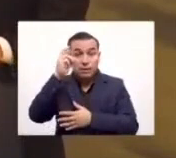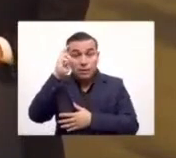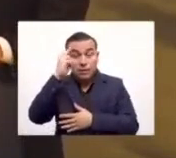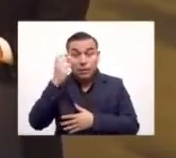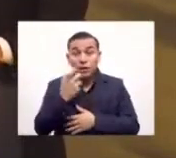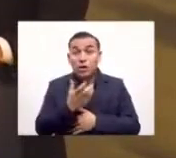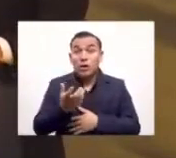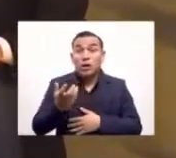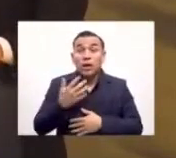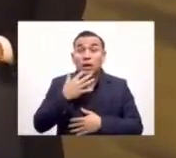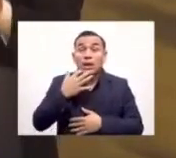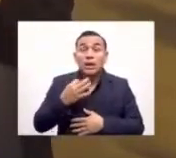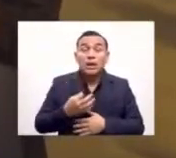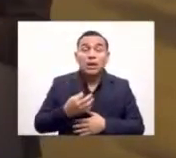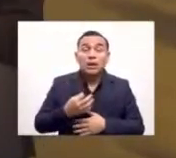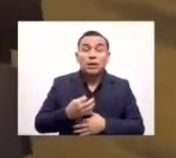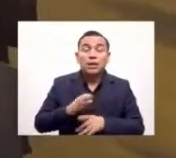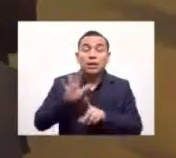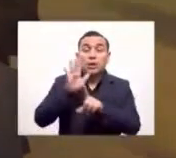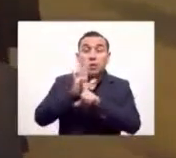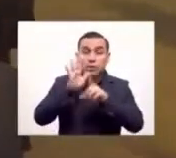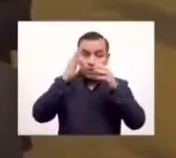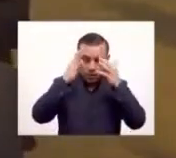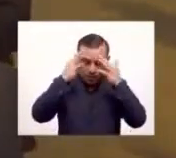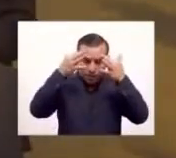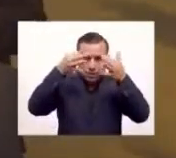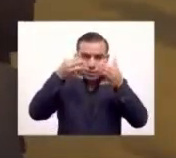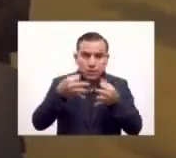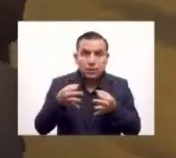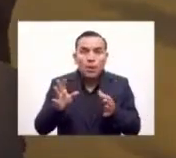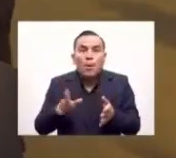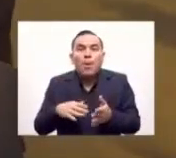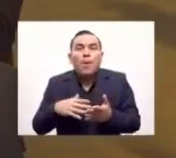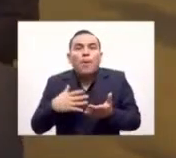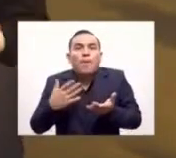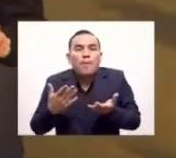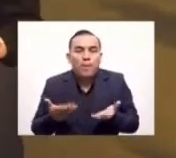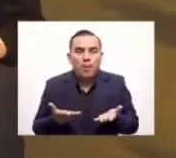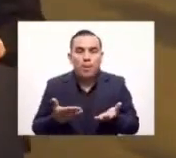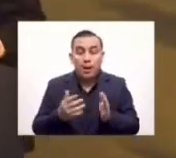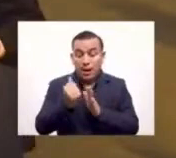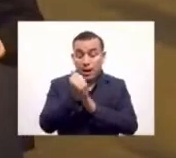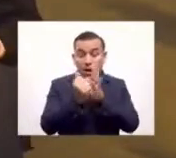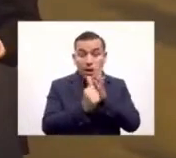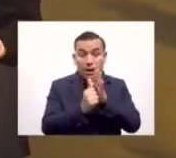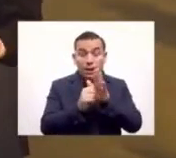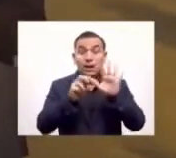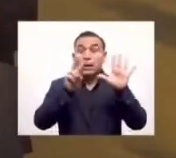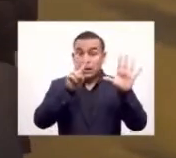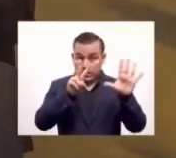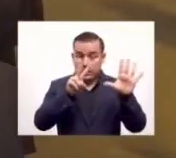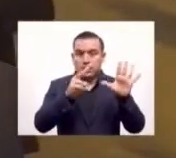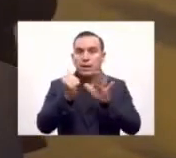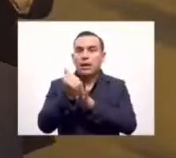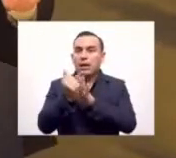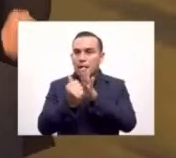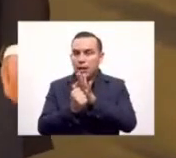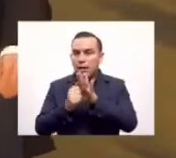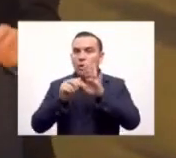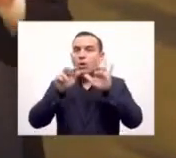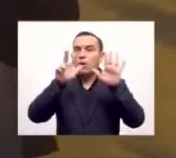Entonces, son las herramientas básicas que te pide el mercado para salir a competir. Ahora, yo